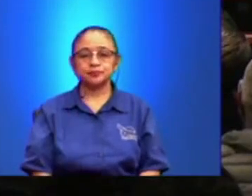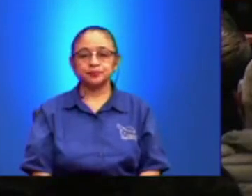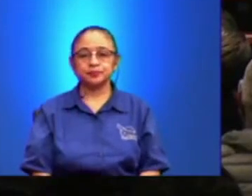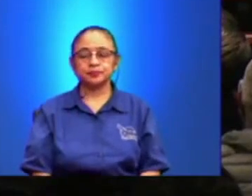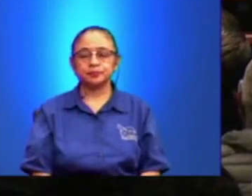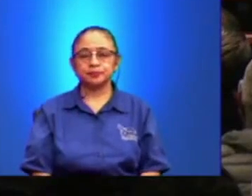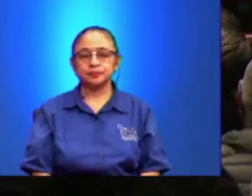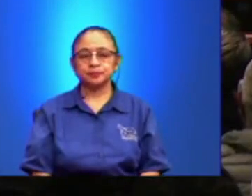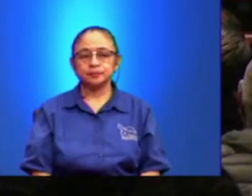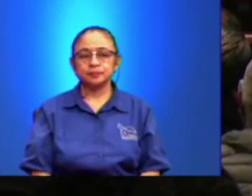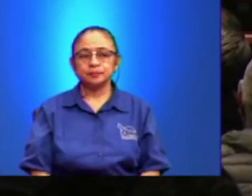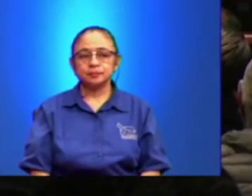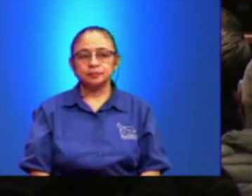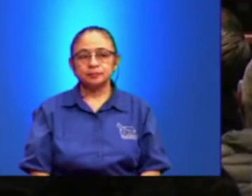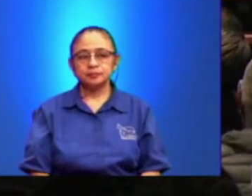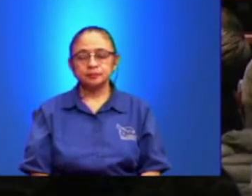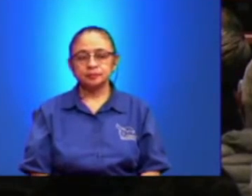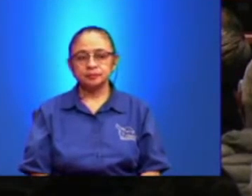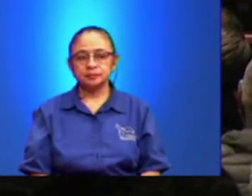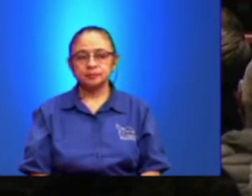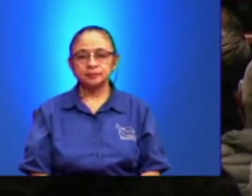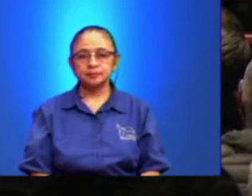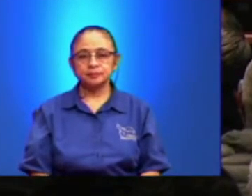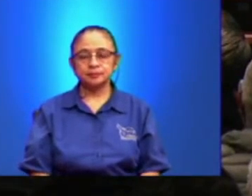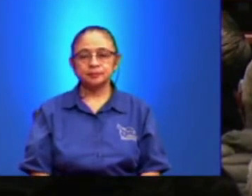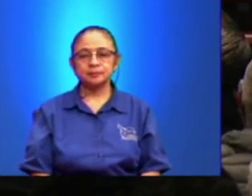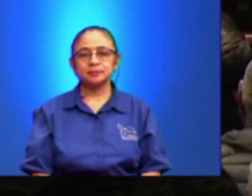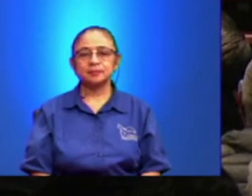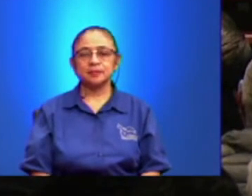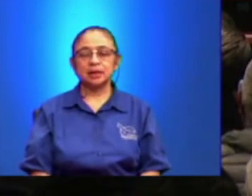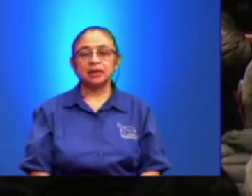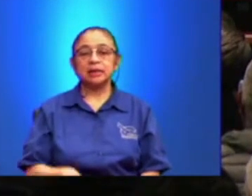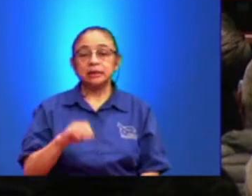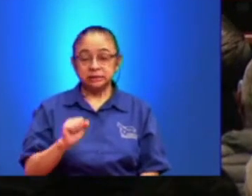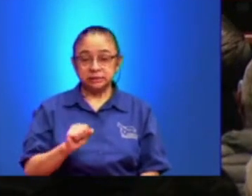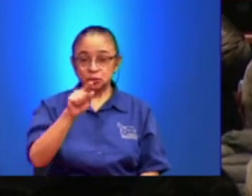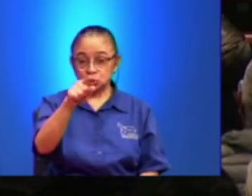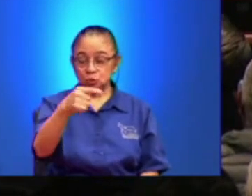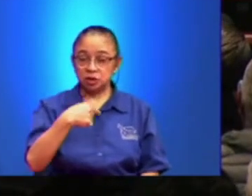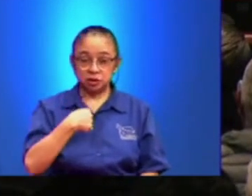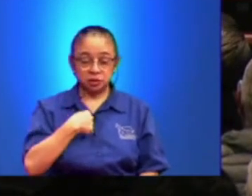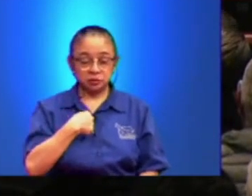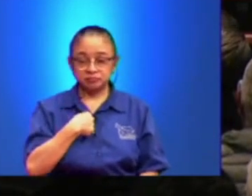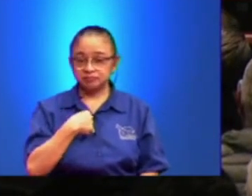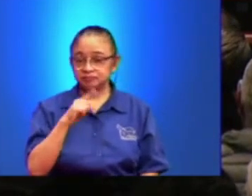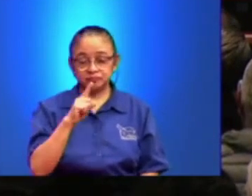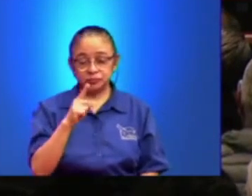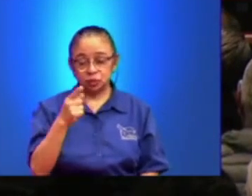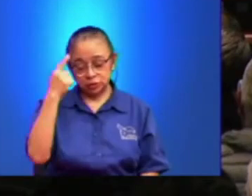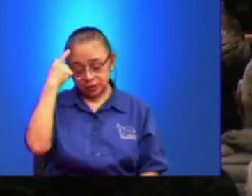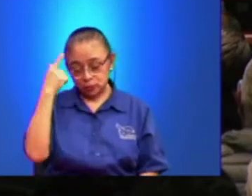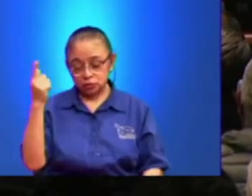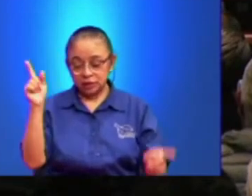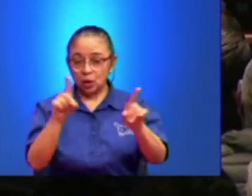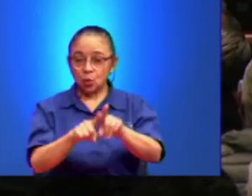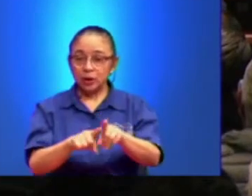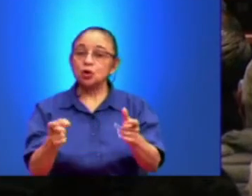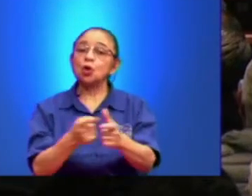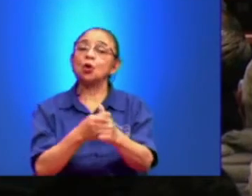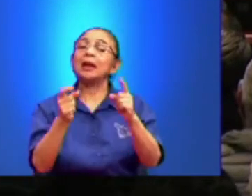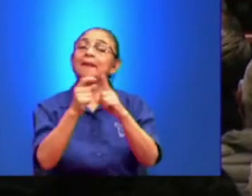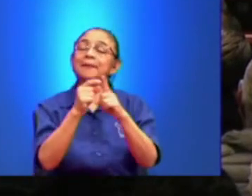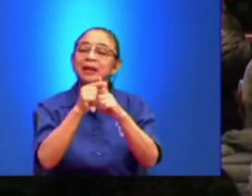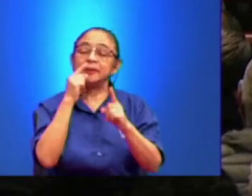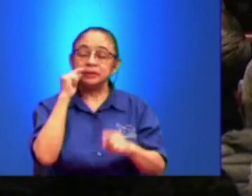enseñar la muerte del señor si no te estás poniendo de acuerdo con la misma caso no era eso lo que decía el apóstol